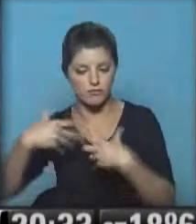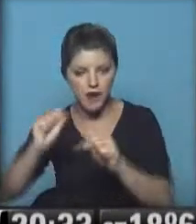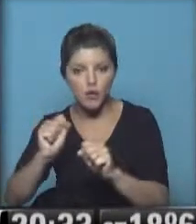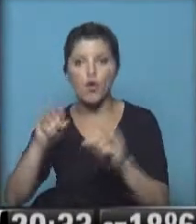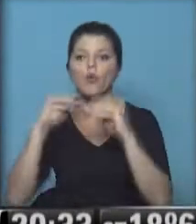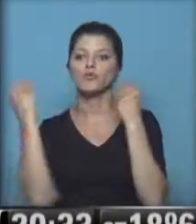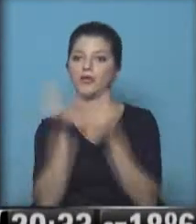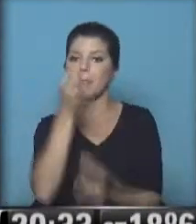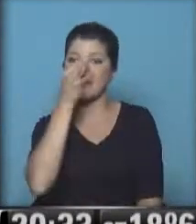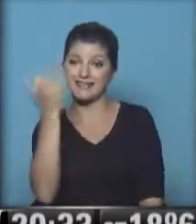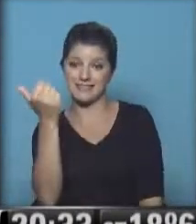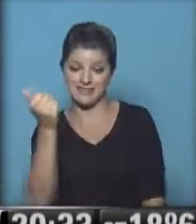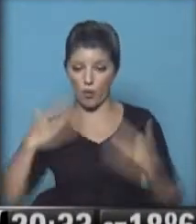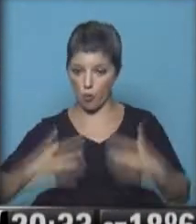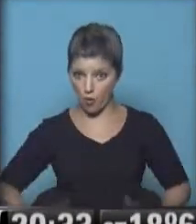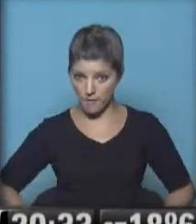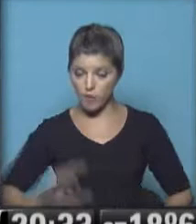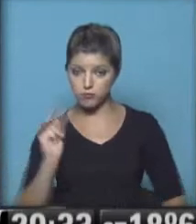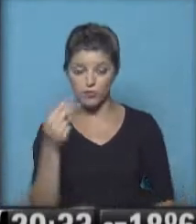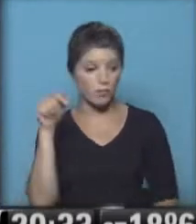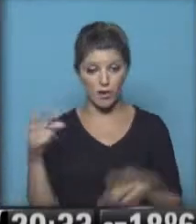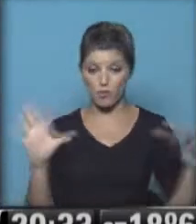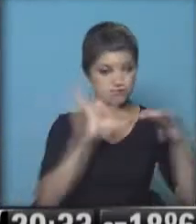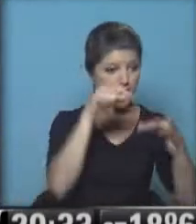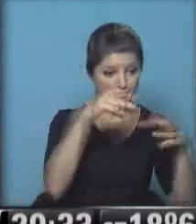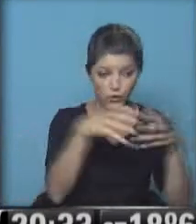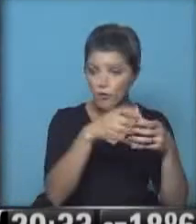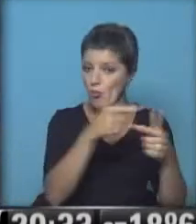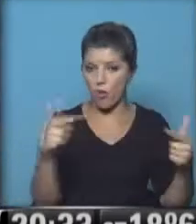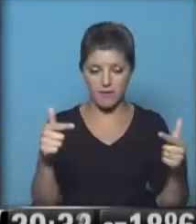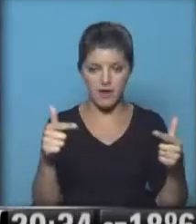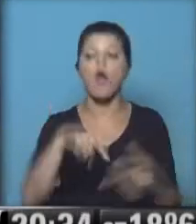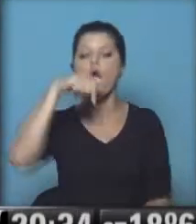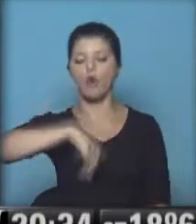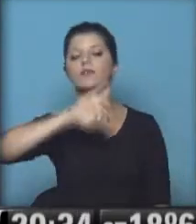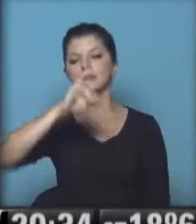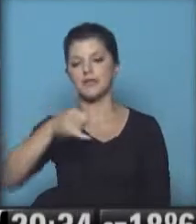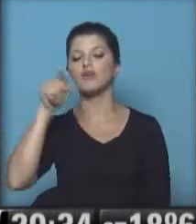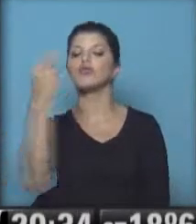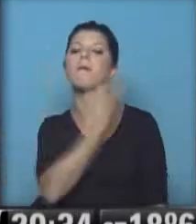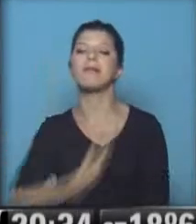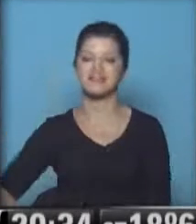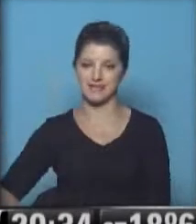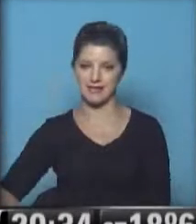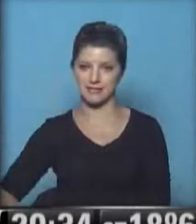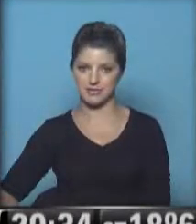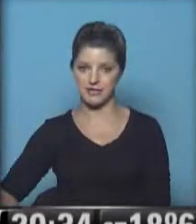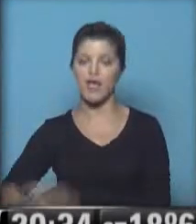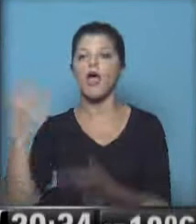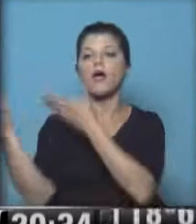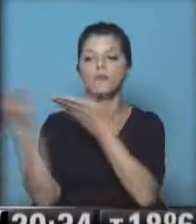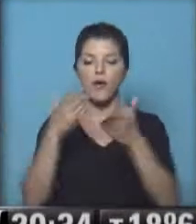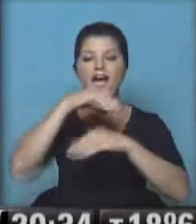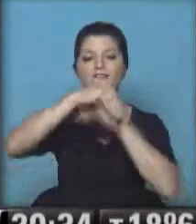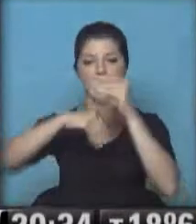cadáveres y que ninguno de ellos respondía a los estudiantes. Hoy sí, el presidente de México, Peña Nieto, recibió a los familiares,